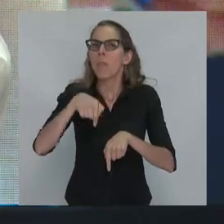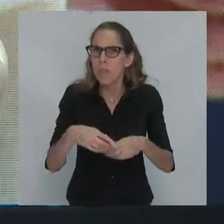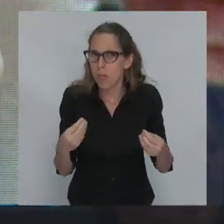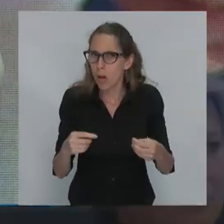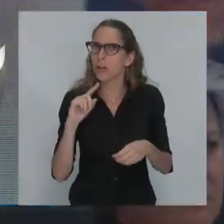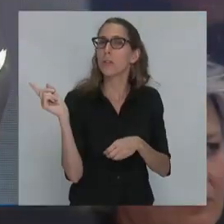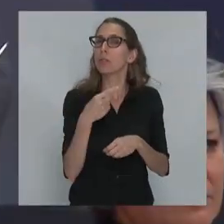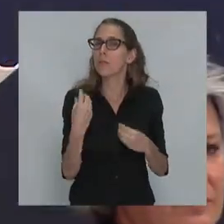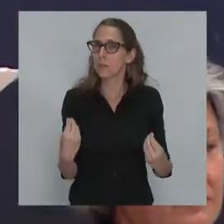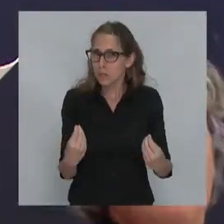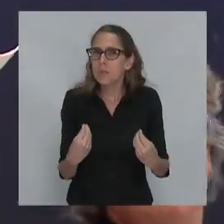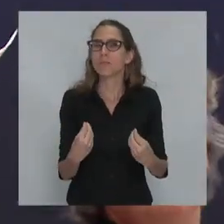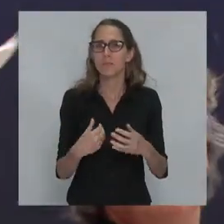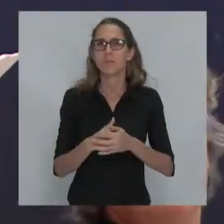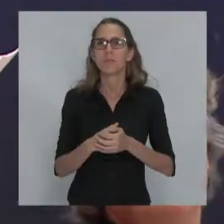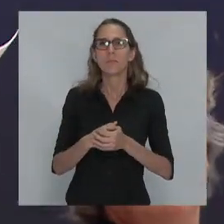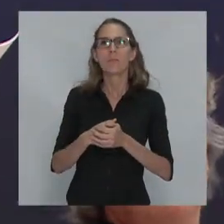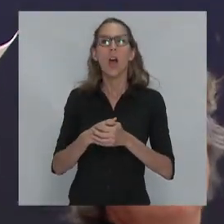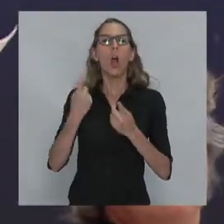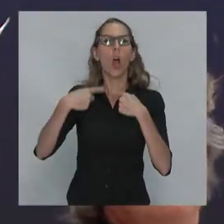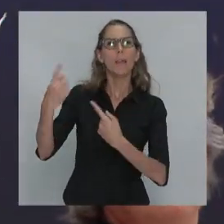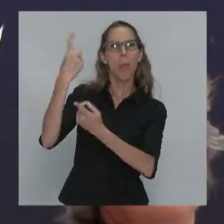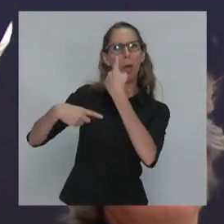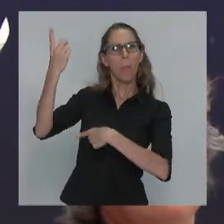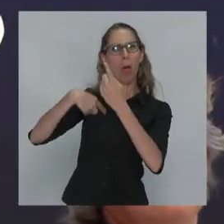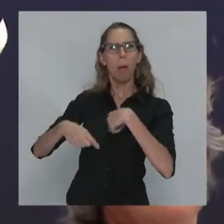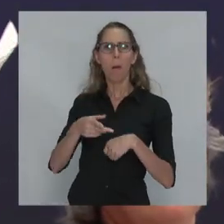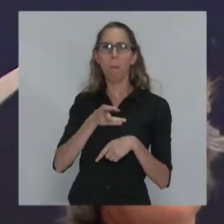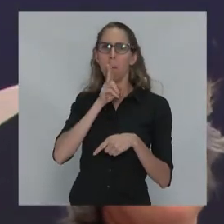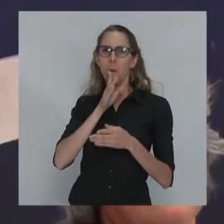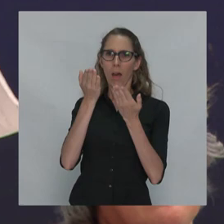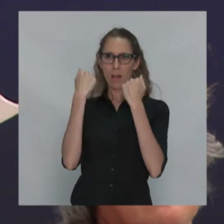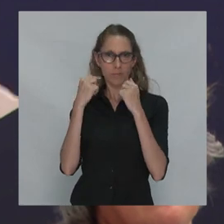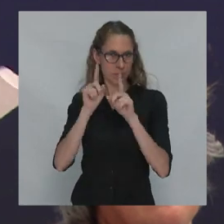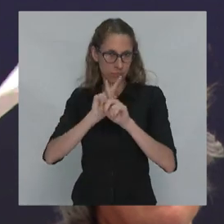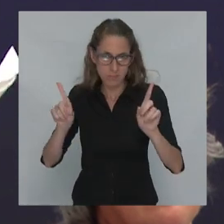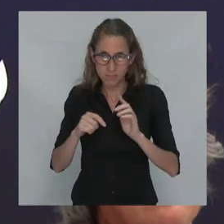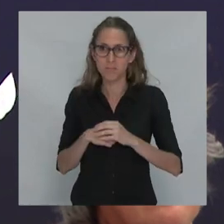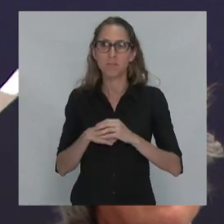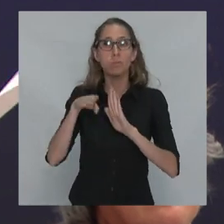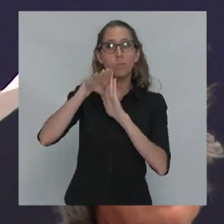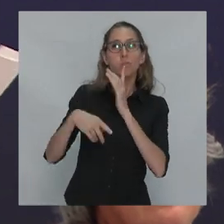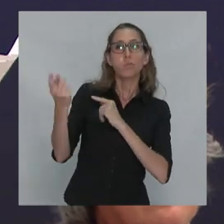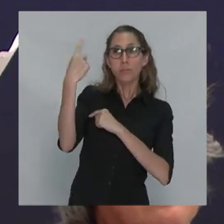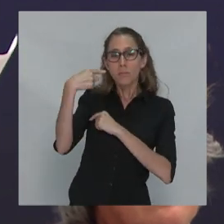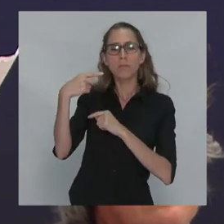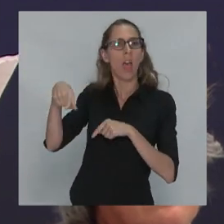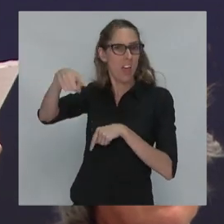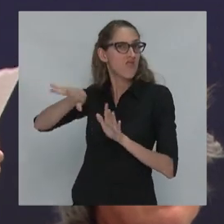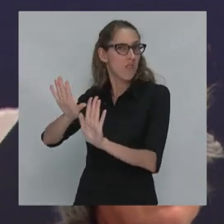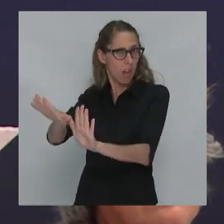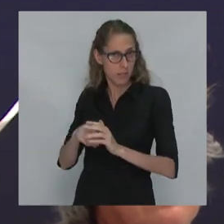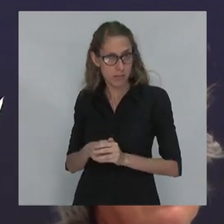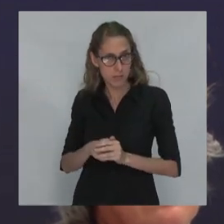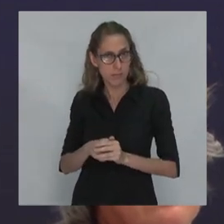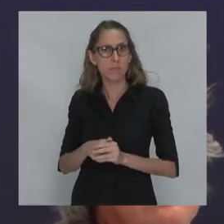el lujo de sostener consignas. Consignas usan ellos. Y eso es lo que